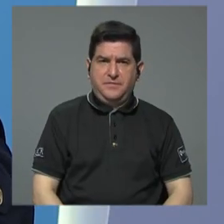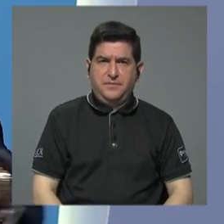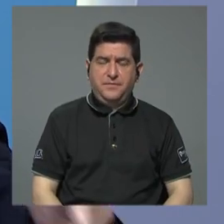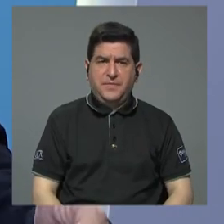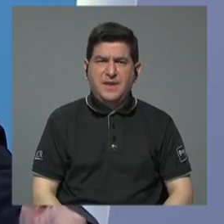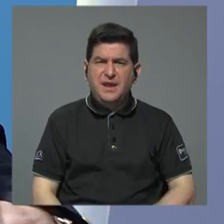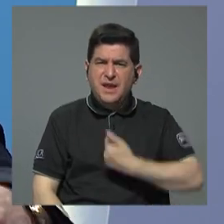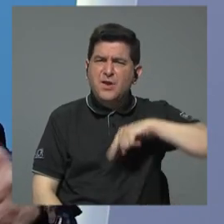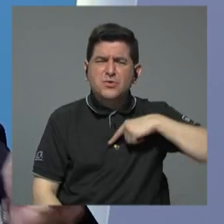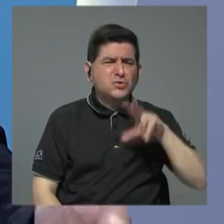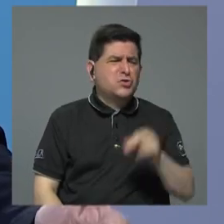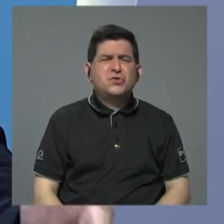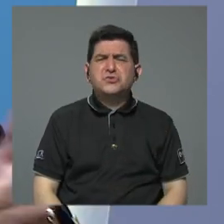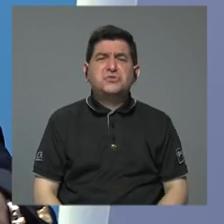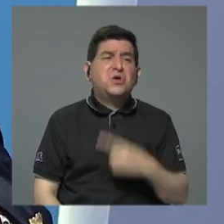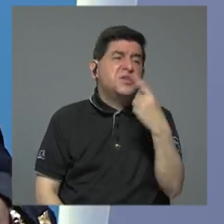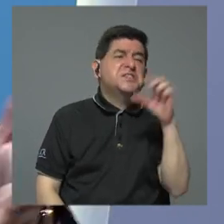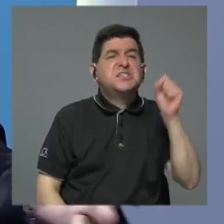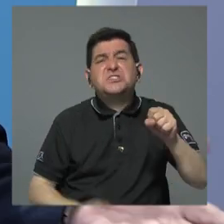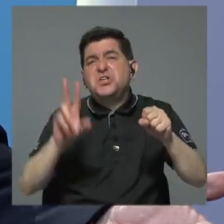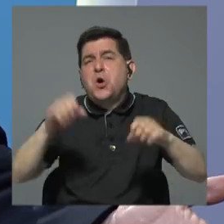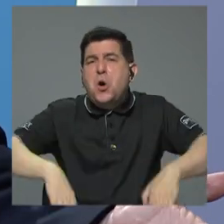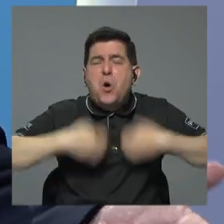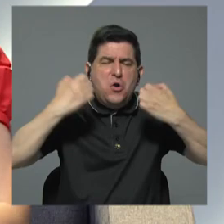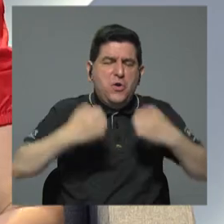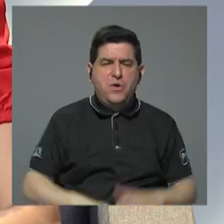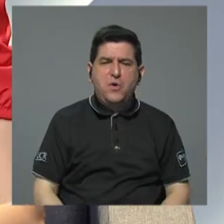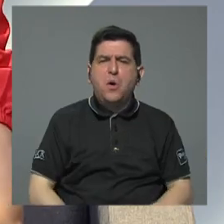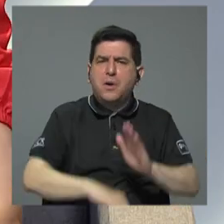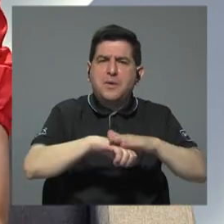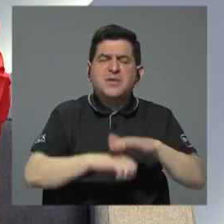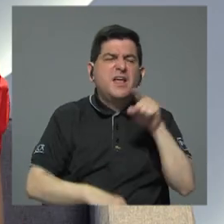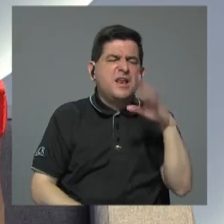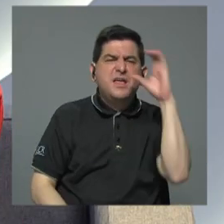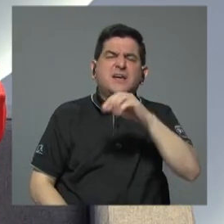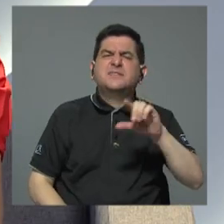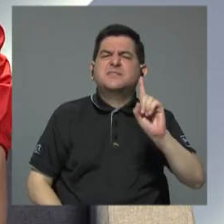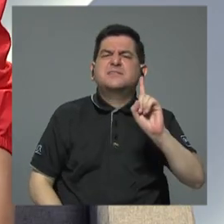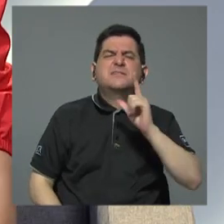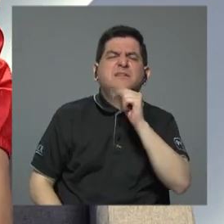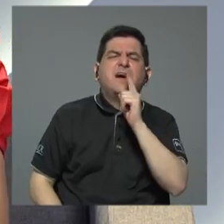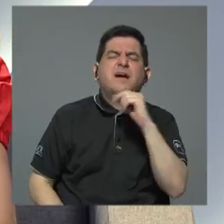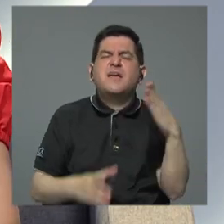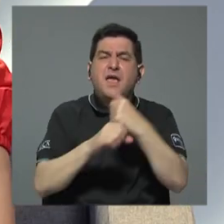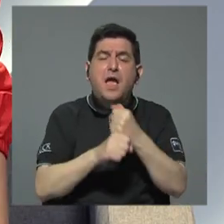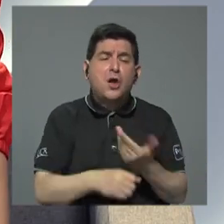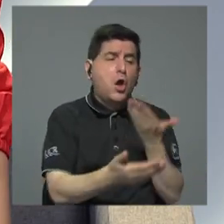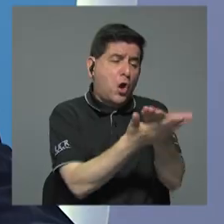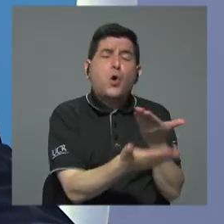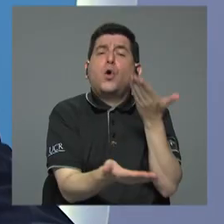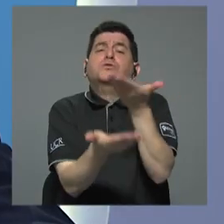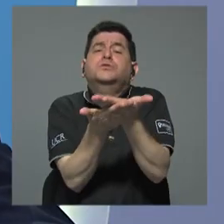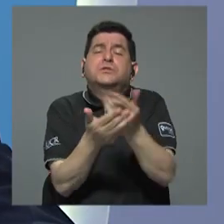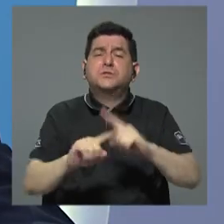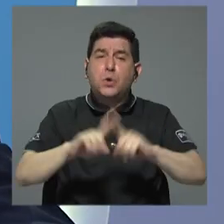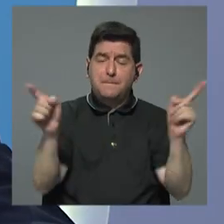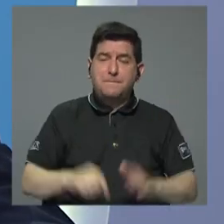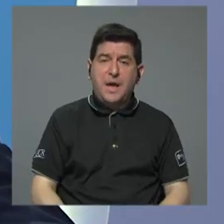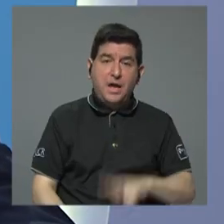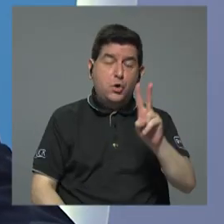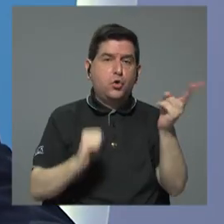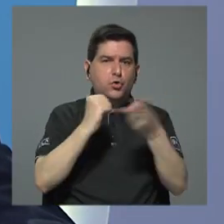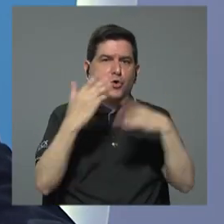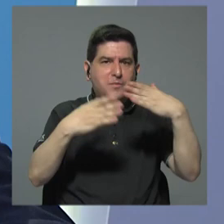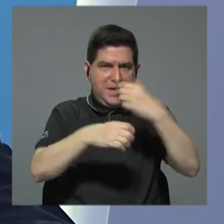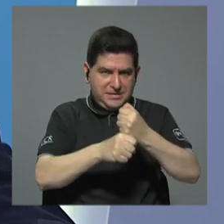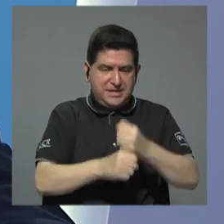lugar de batear de que sí existe, de que no existe, dejemos que se explore. ¿Quién haría esa exploración y esa...? Se concesiona. Lo que pasa es que en los dos intentos